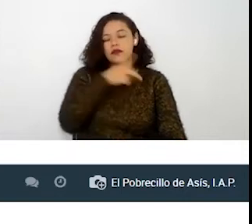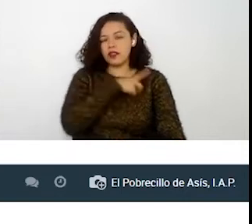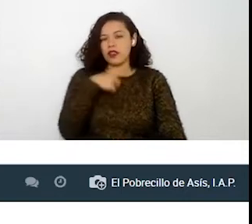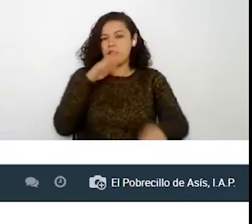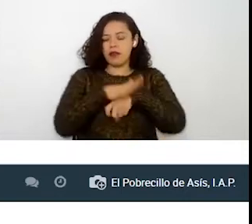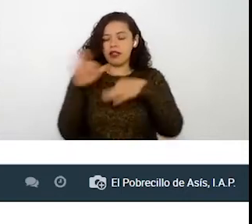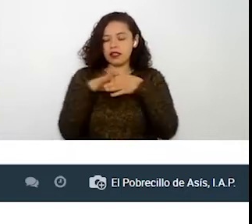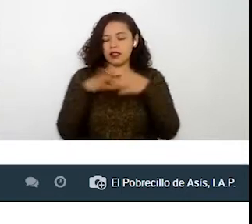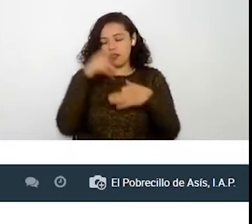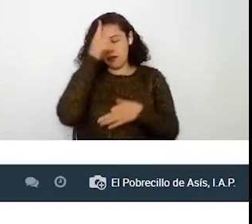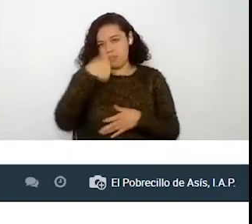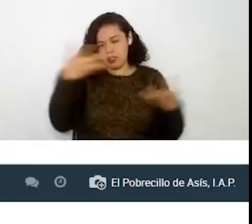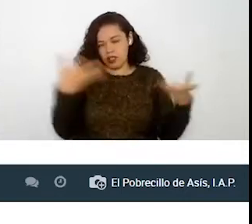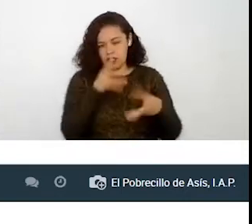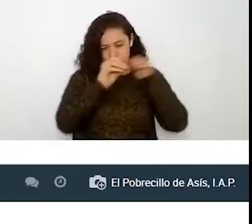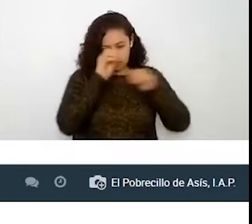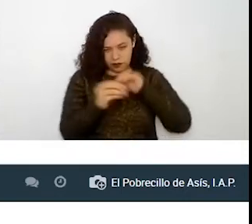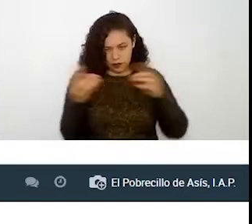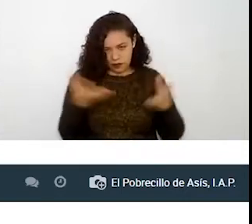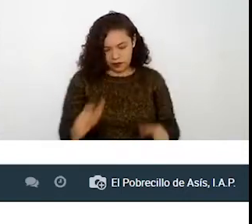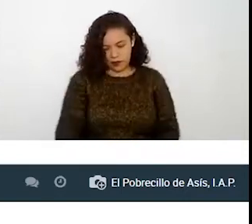a lo que ustedes han venido realizando